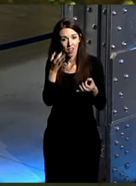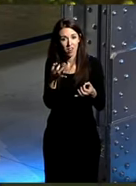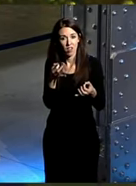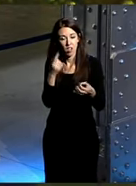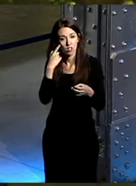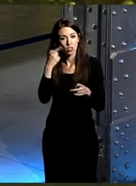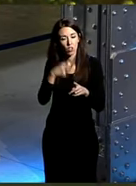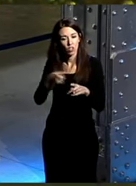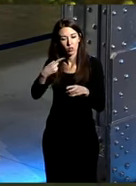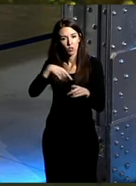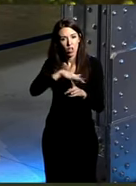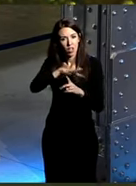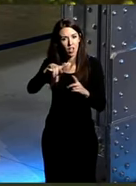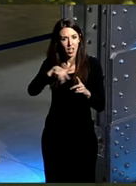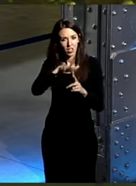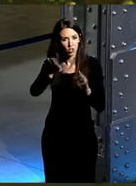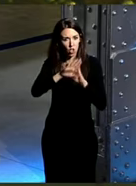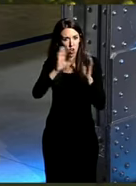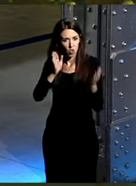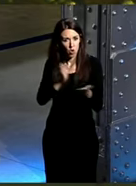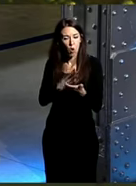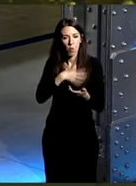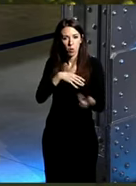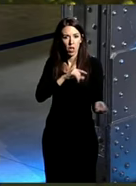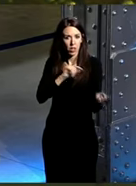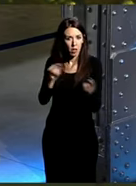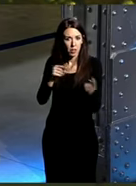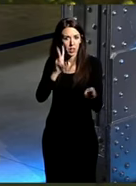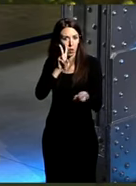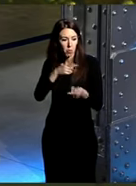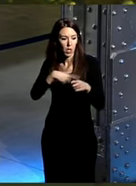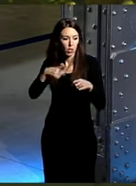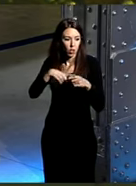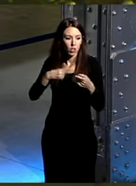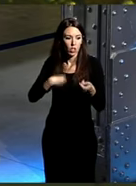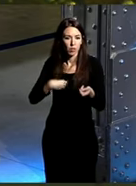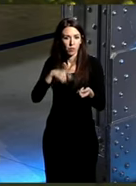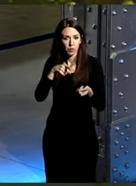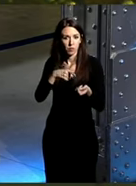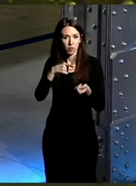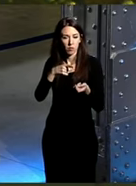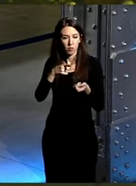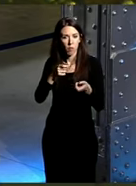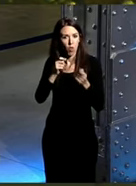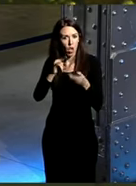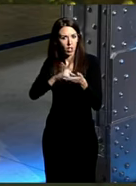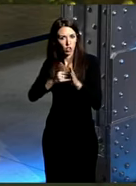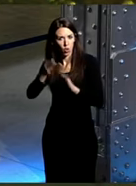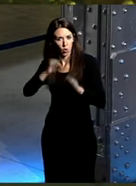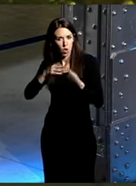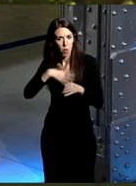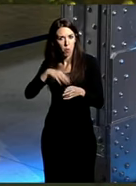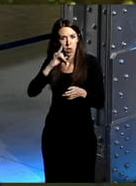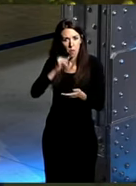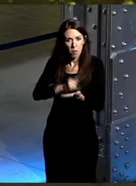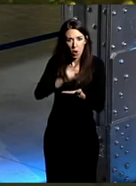realidades para que tengan un entorno internacional en el que debatir, en el que ver cosas, en el que se le den soluciones que pueda probar